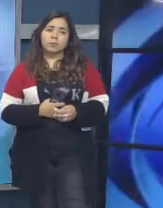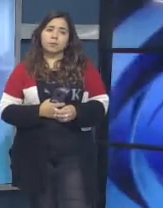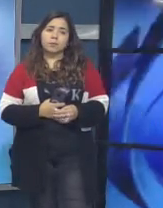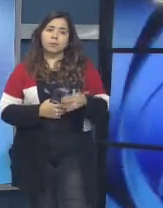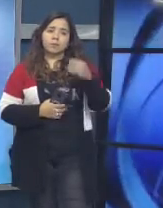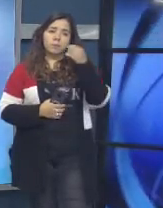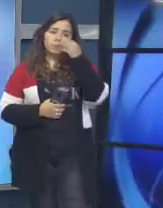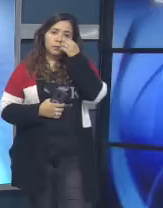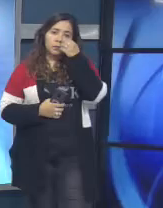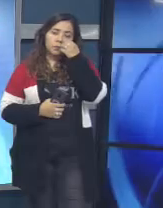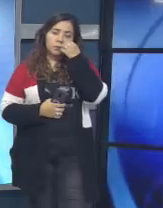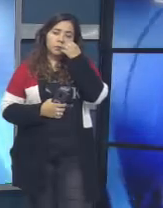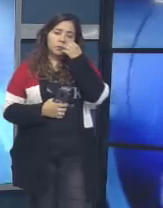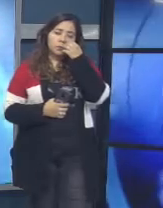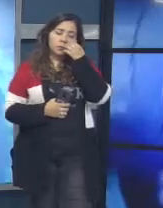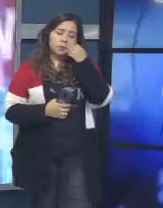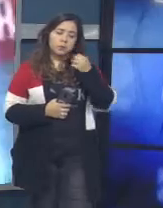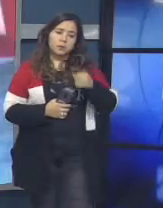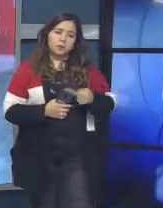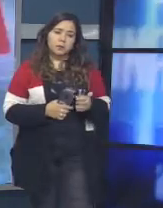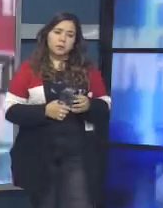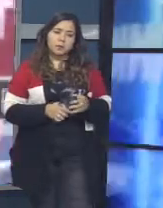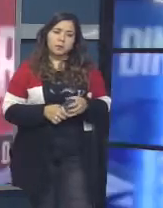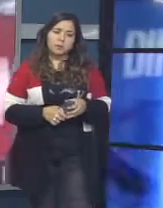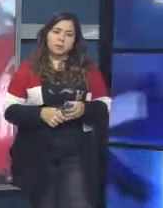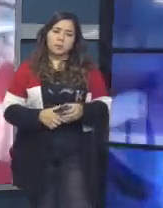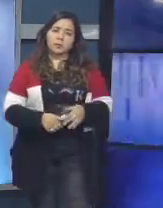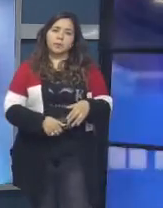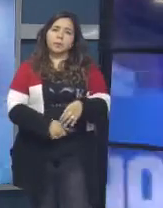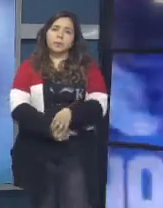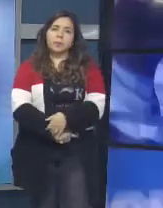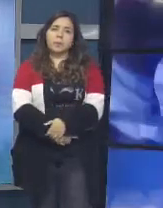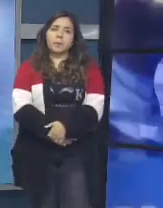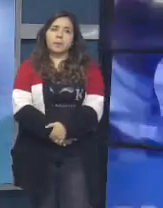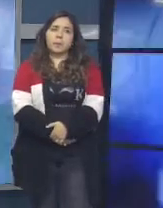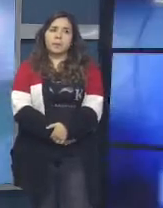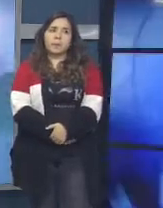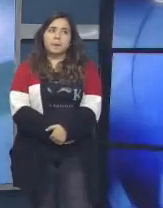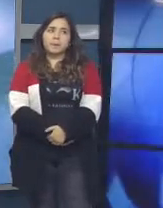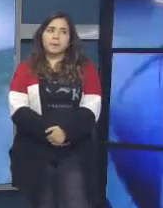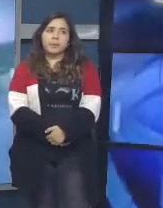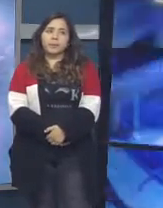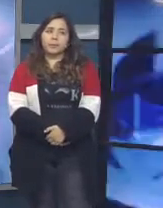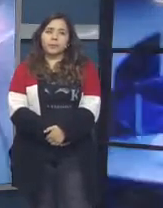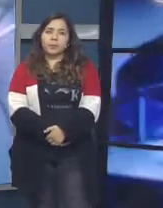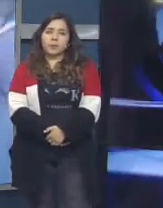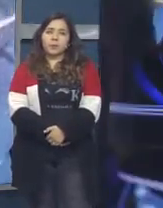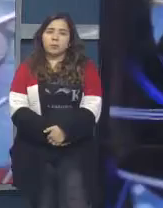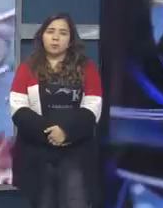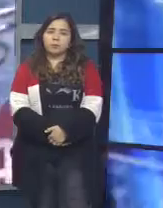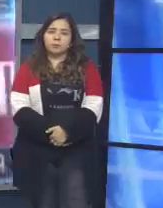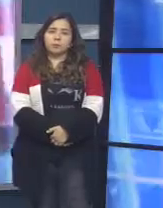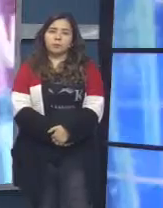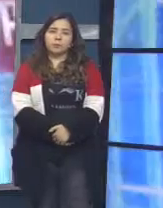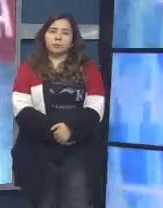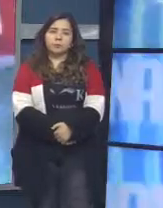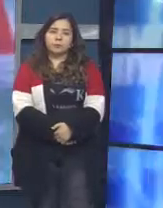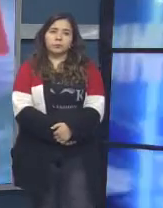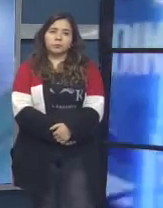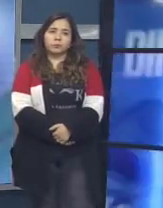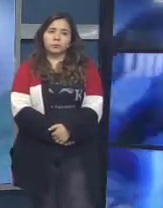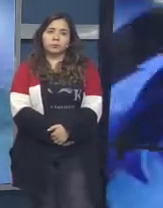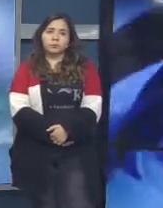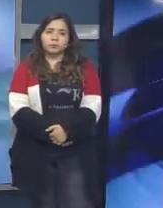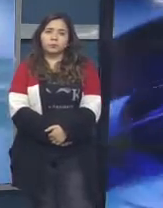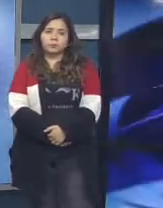Nos permitieron el tema del turismo, de trabajar con el turismo interno allá por el 1 de julio, pero ha sido